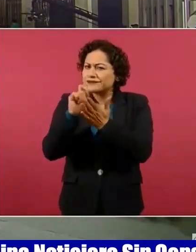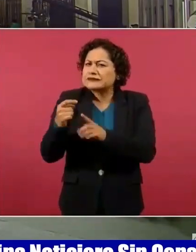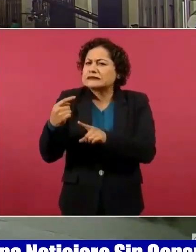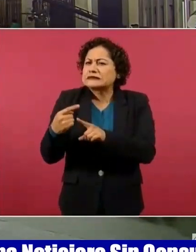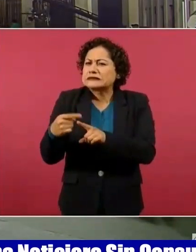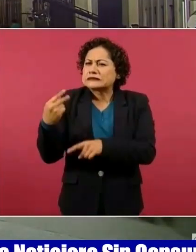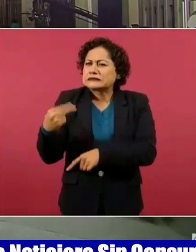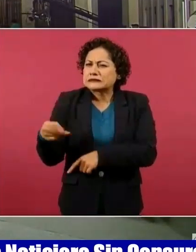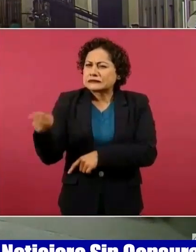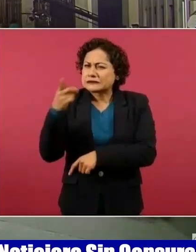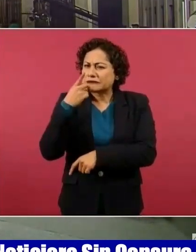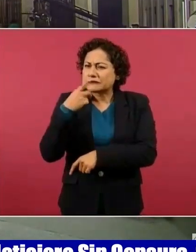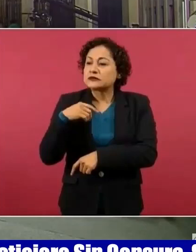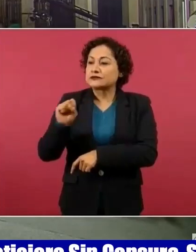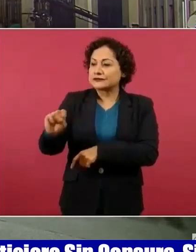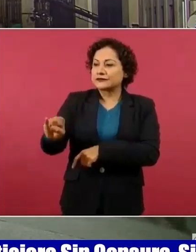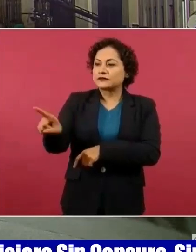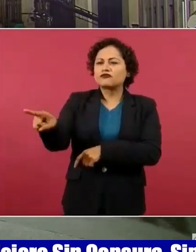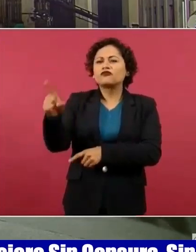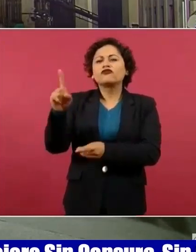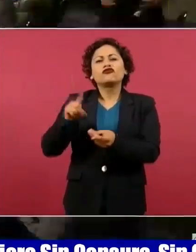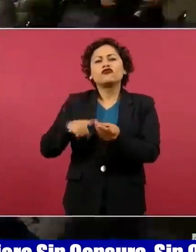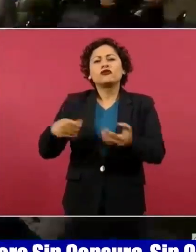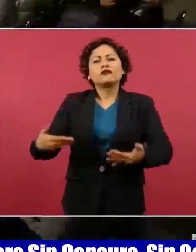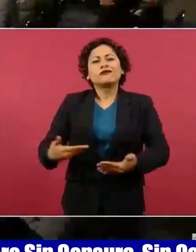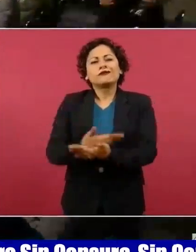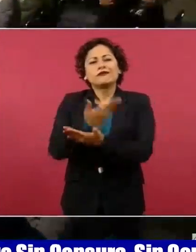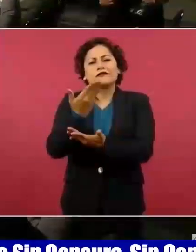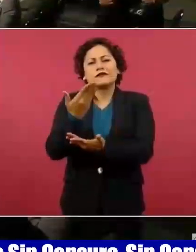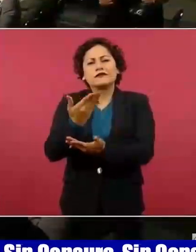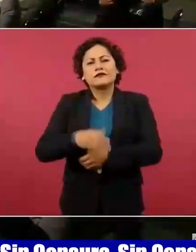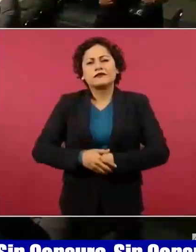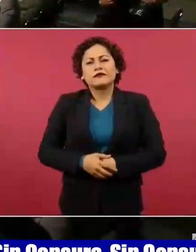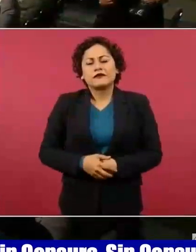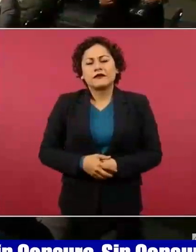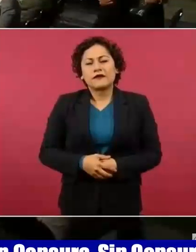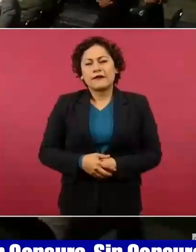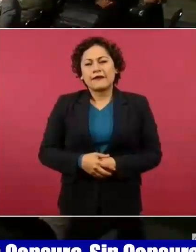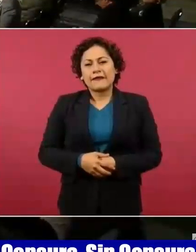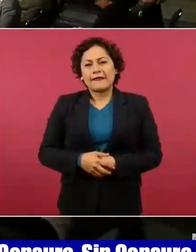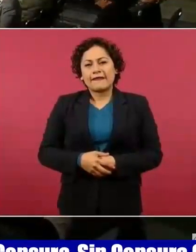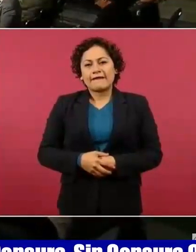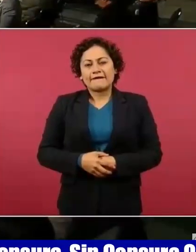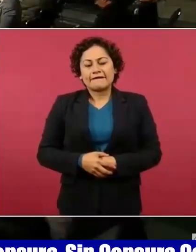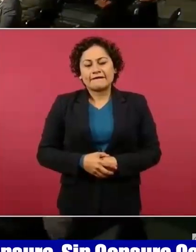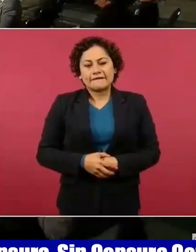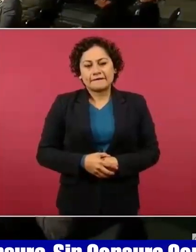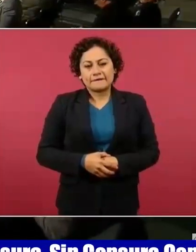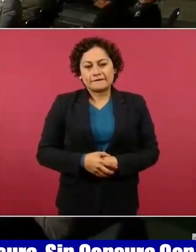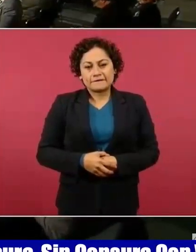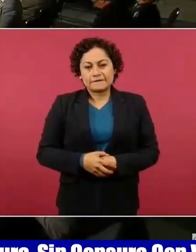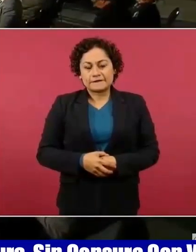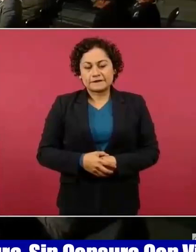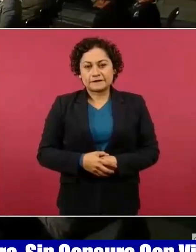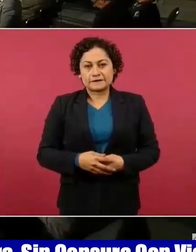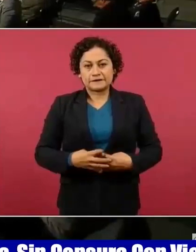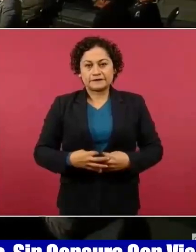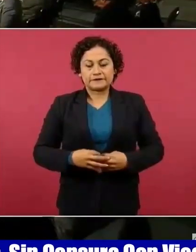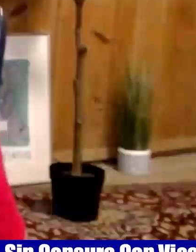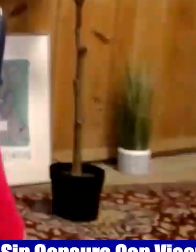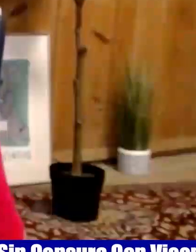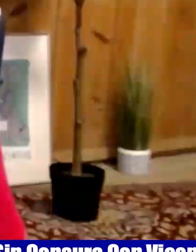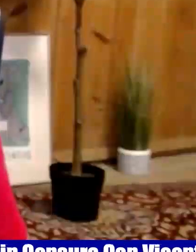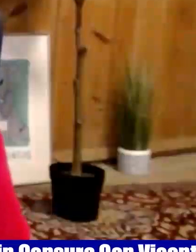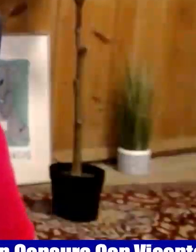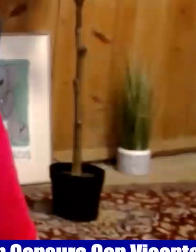gobierno, a su mandato. Pero que una de esas marchas muy grandes le dio un problema en la rodilla, le dio un dolor